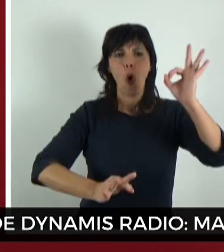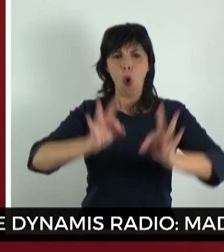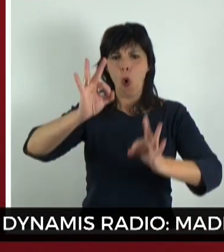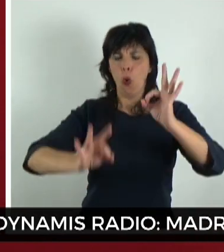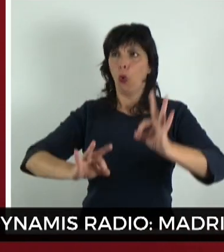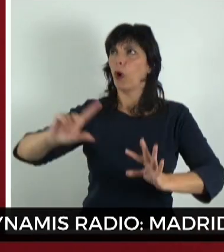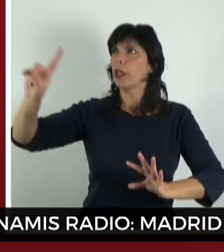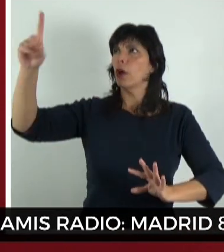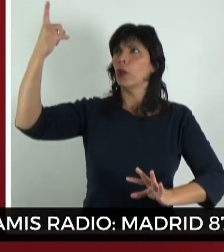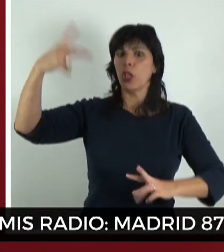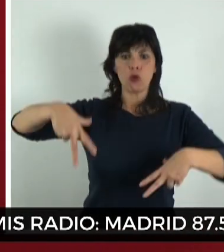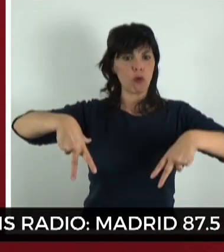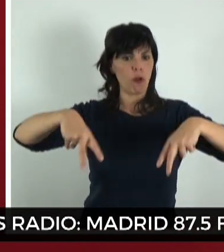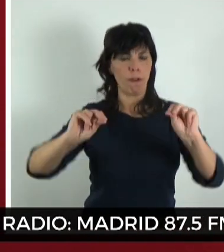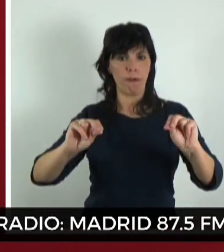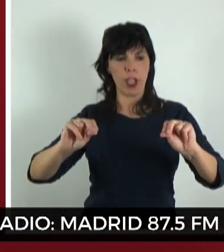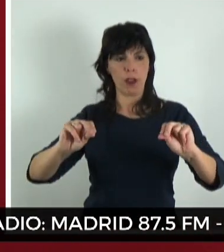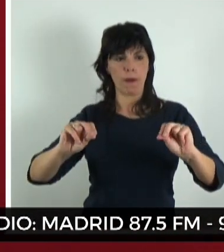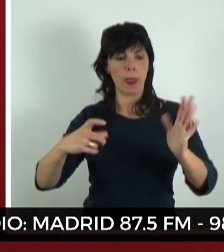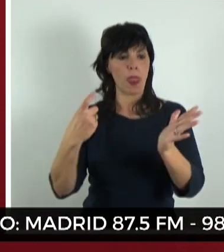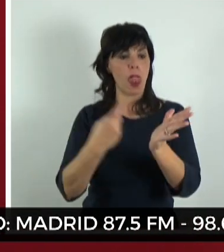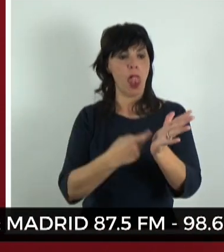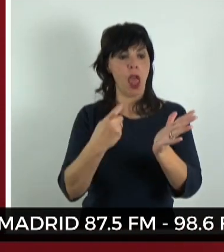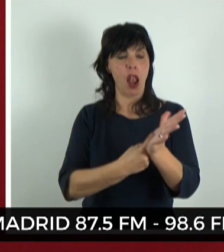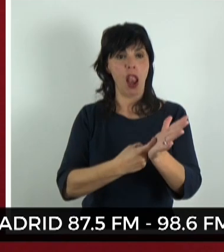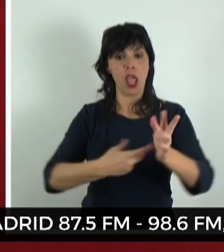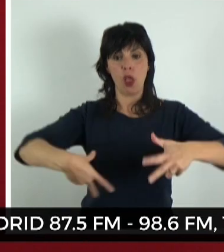el punto final a la ley,